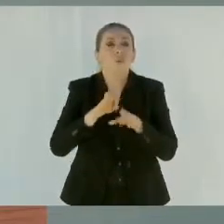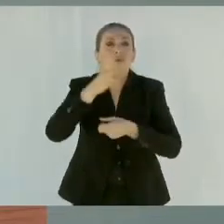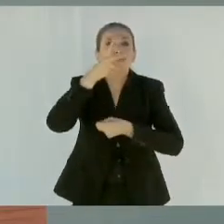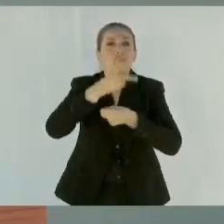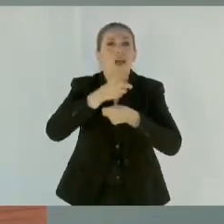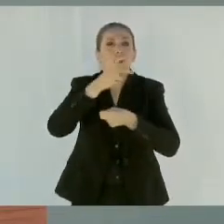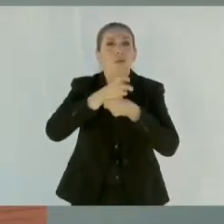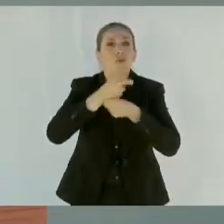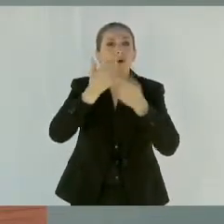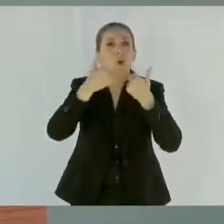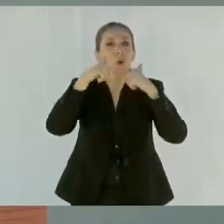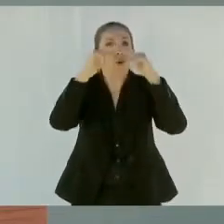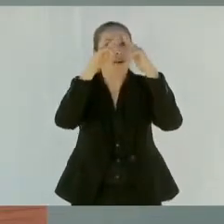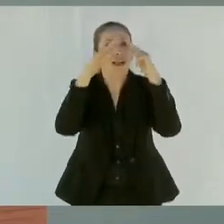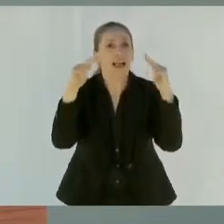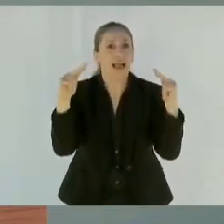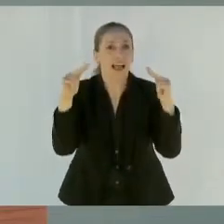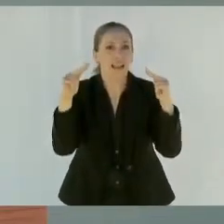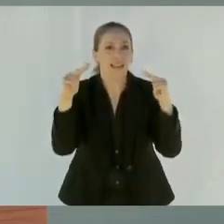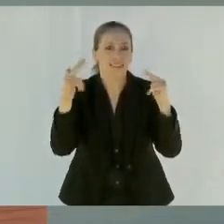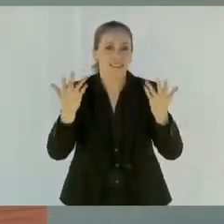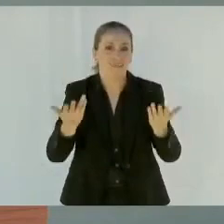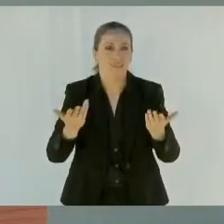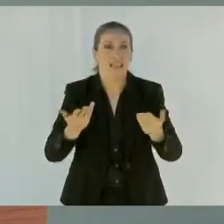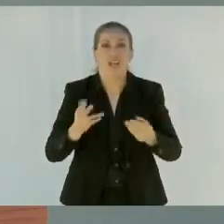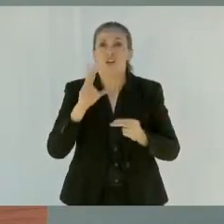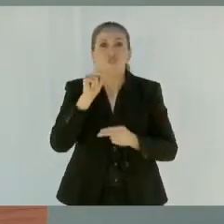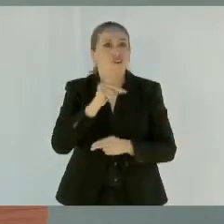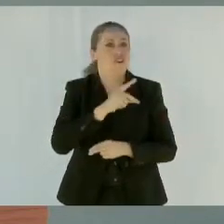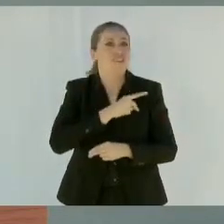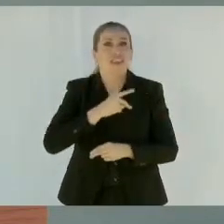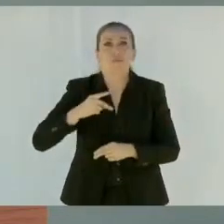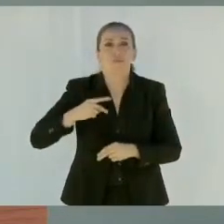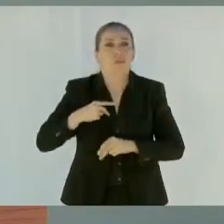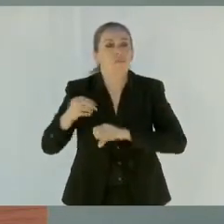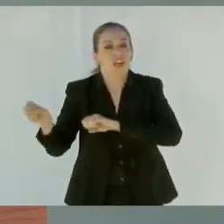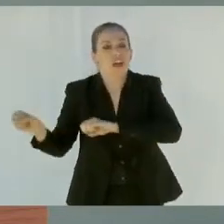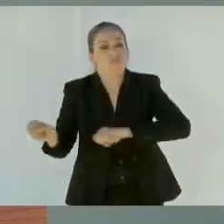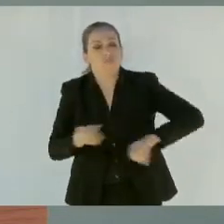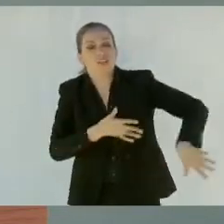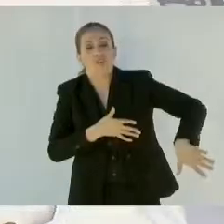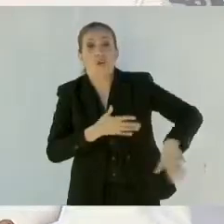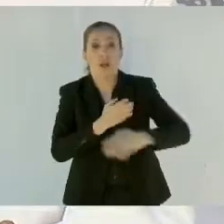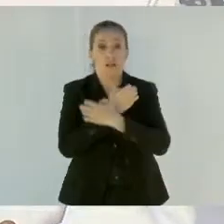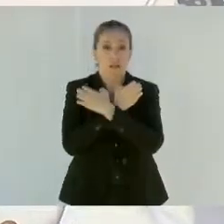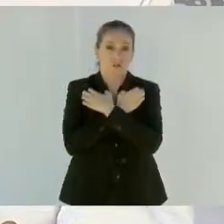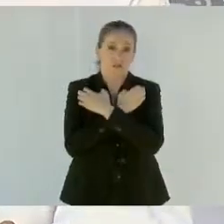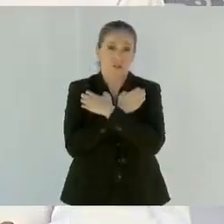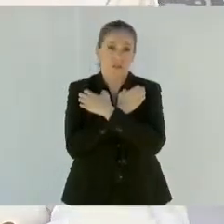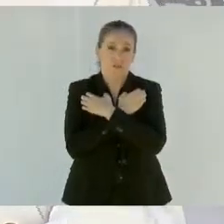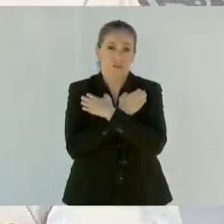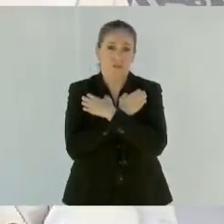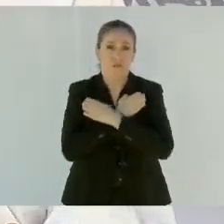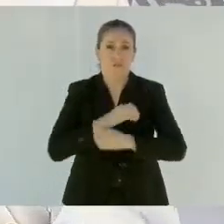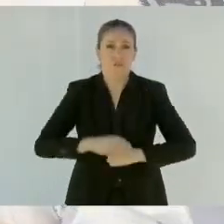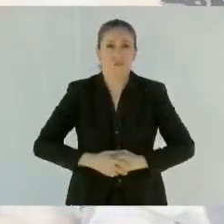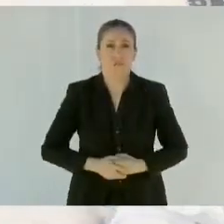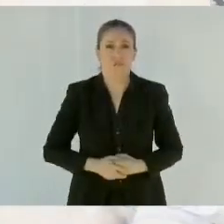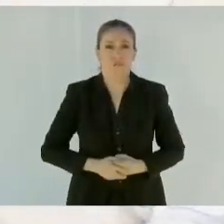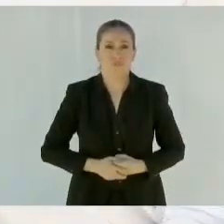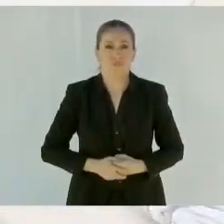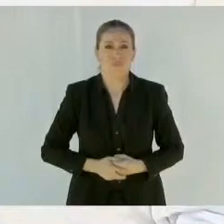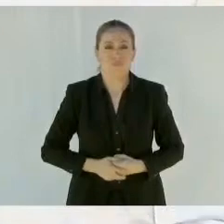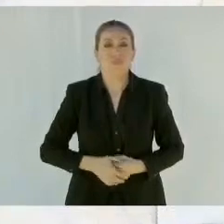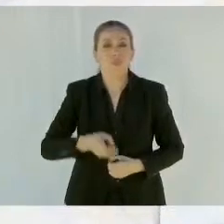No podemos abandonar la educación. Desde luego, se creó un